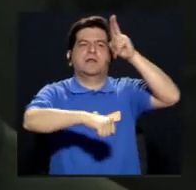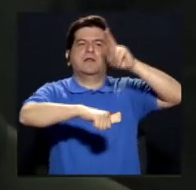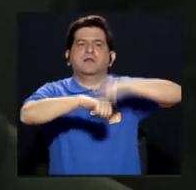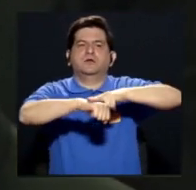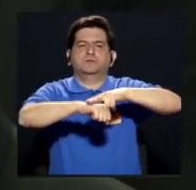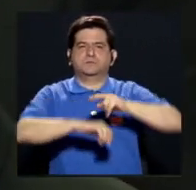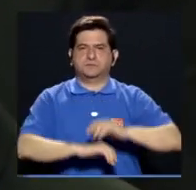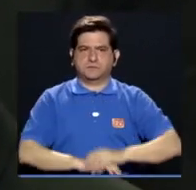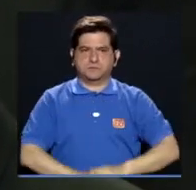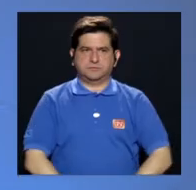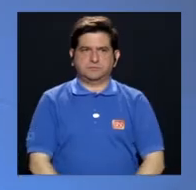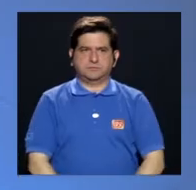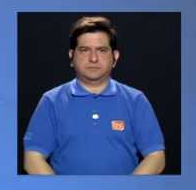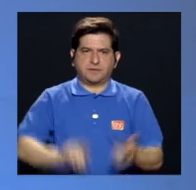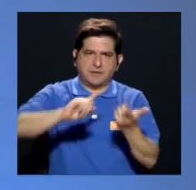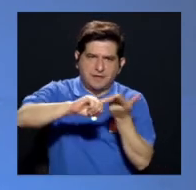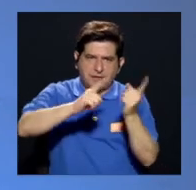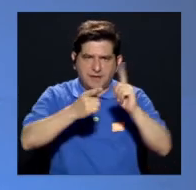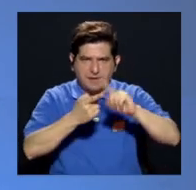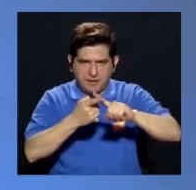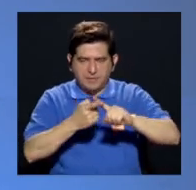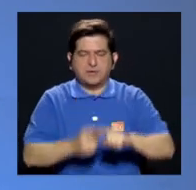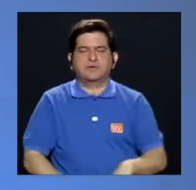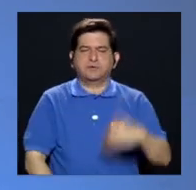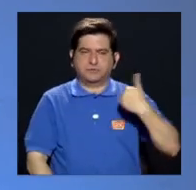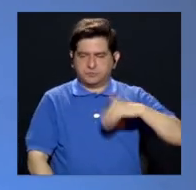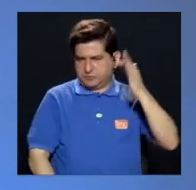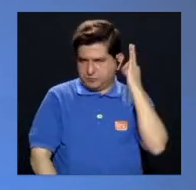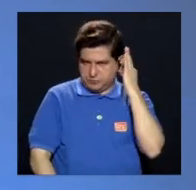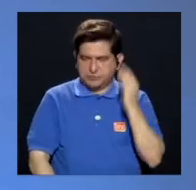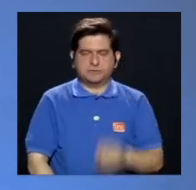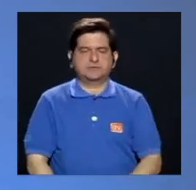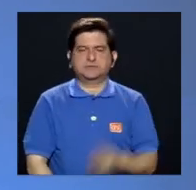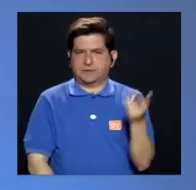nacional, amigos y amigas.